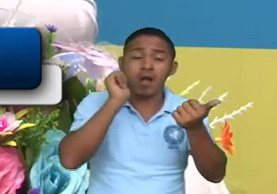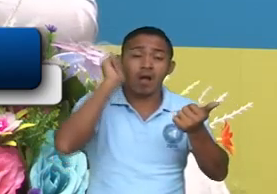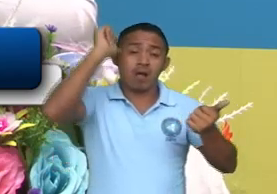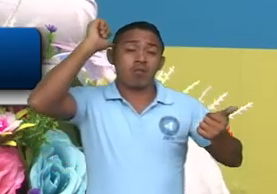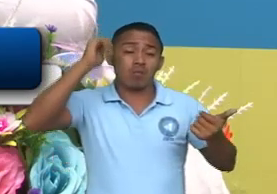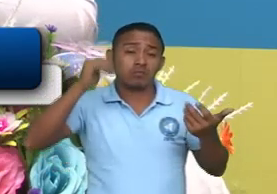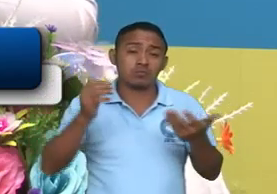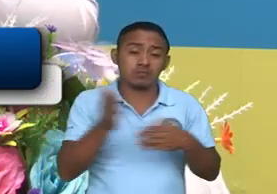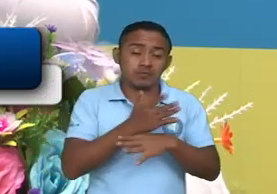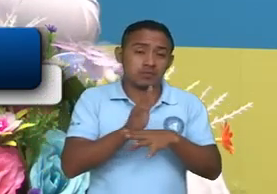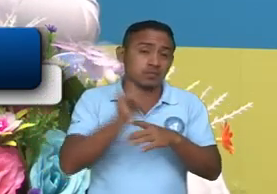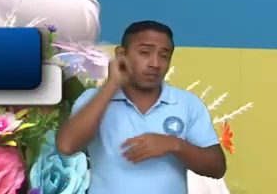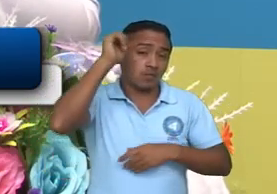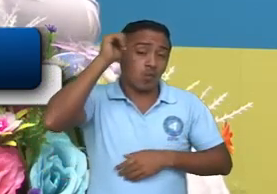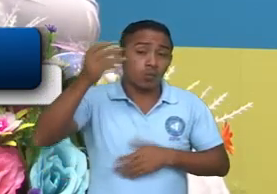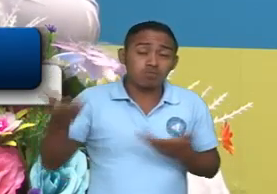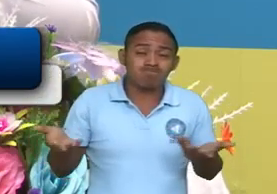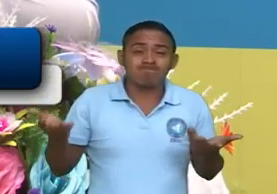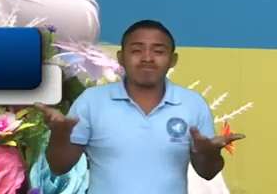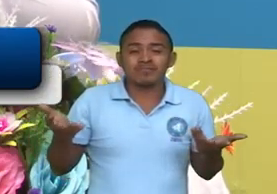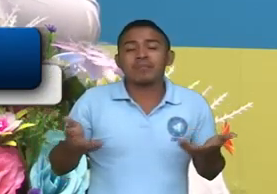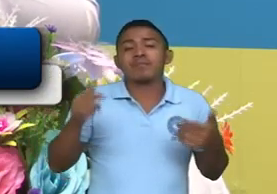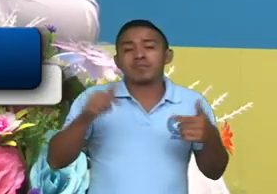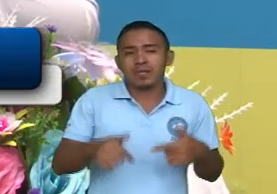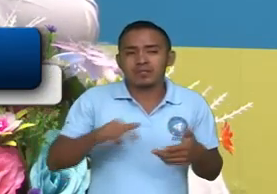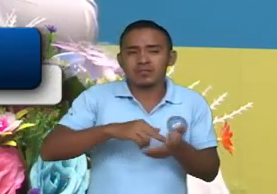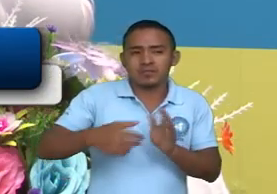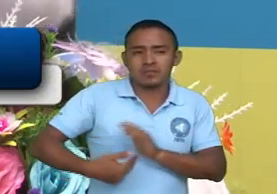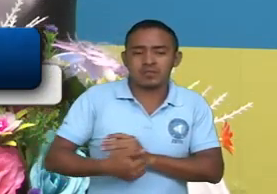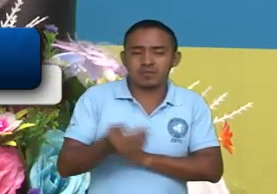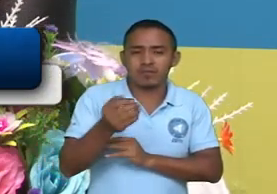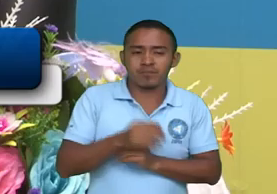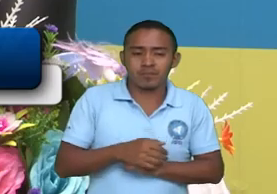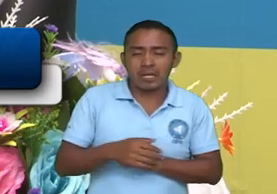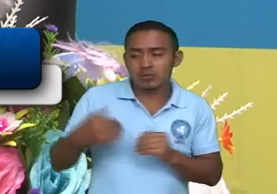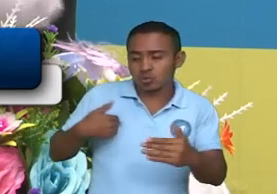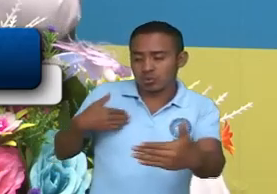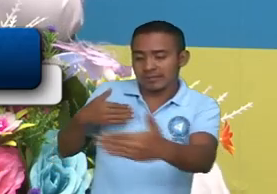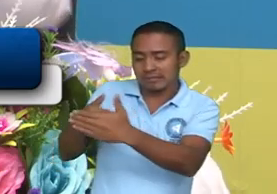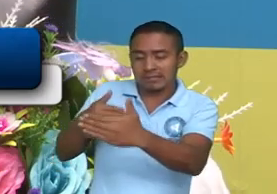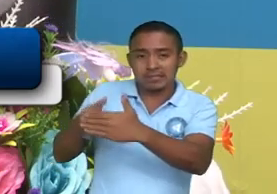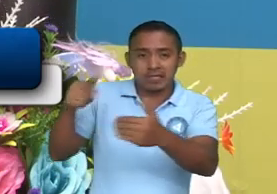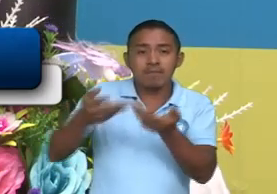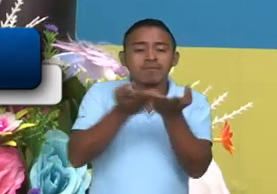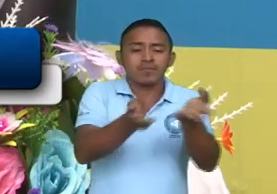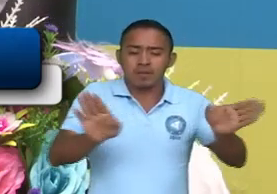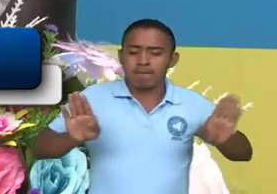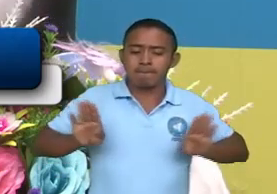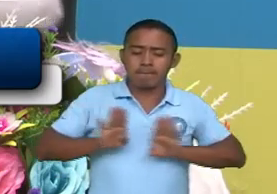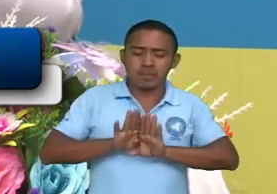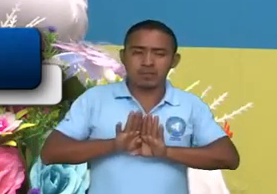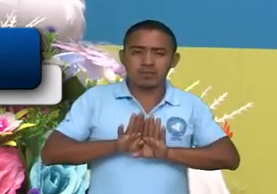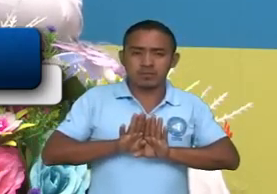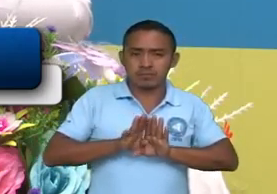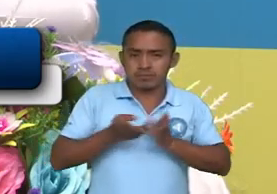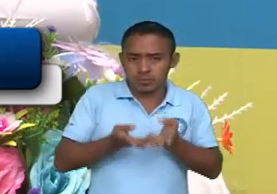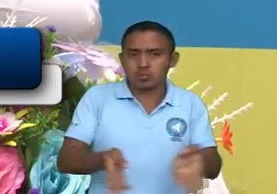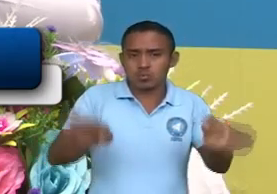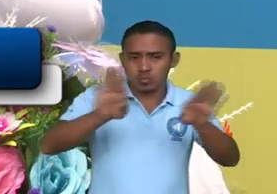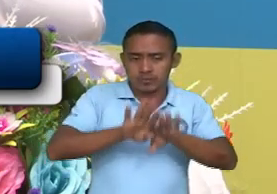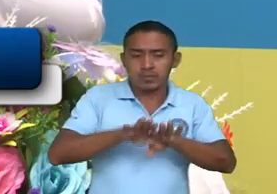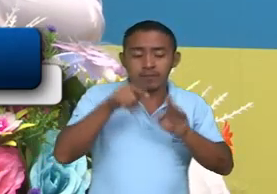nunca ningún papá va a querer aplastar a un bebé, por así decirlo, o asfixiarlo con una sábana o con una colcha o con las almohadas, porque nuestro ambiente